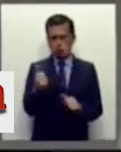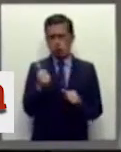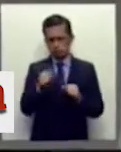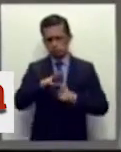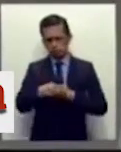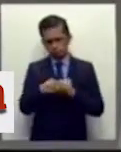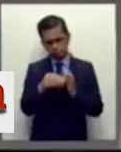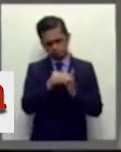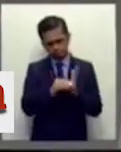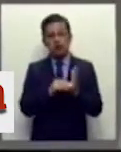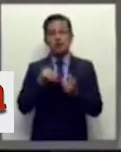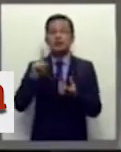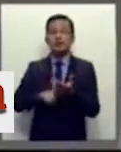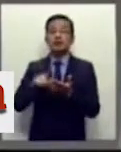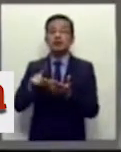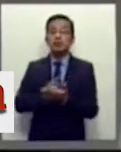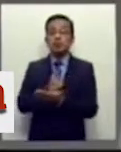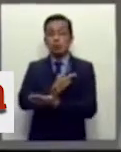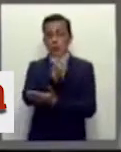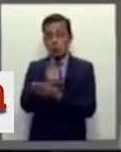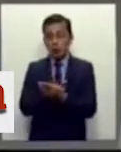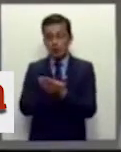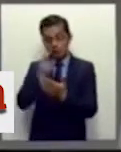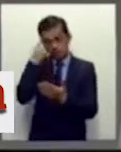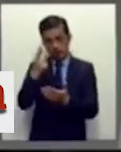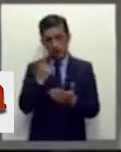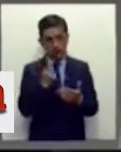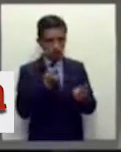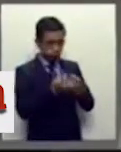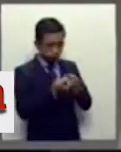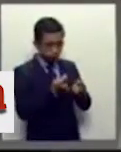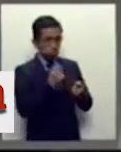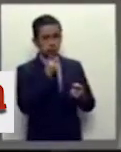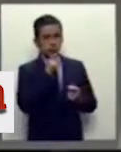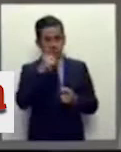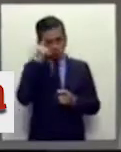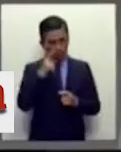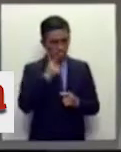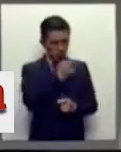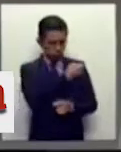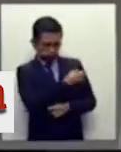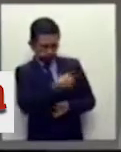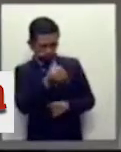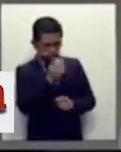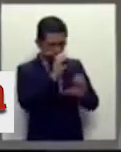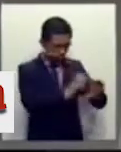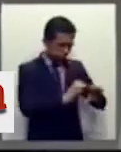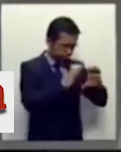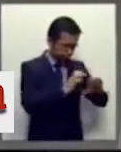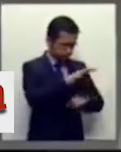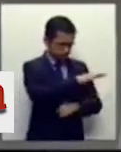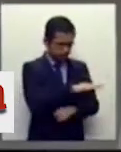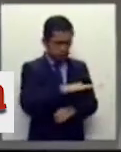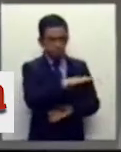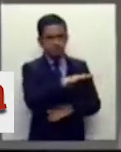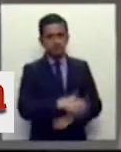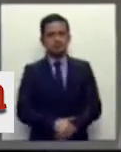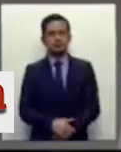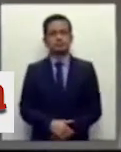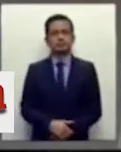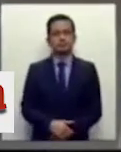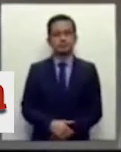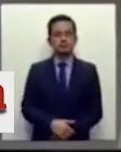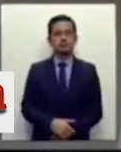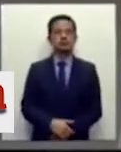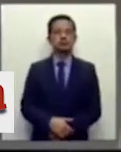contenidas en el programa de manejo y los programas de ordenamiento ecológico que correspondan. De tal